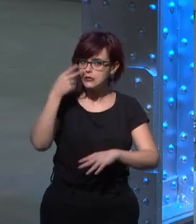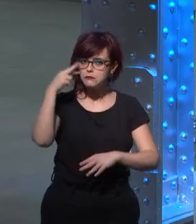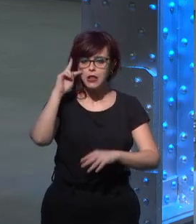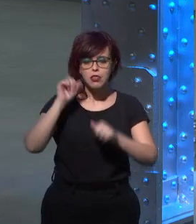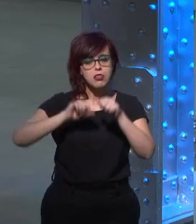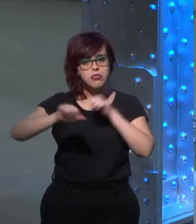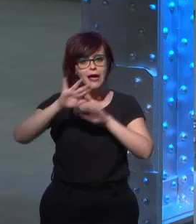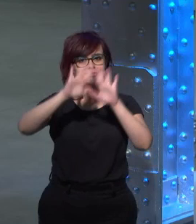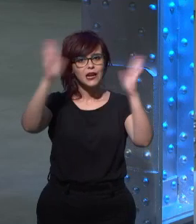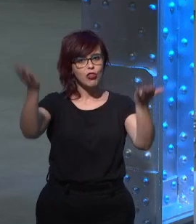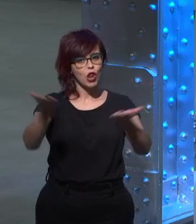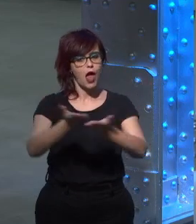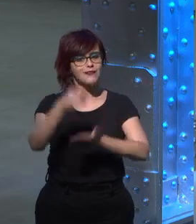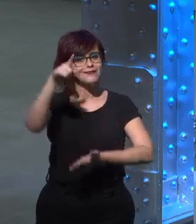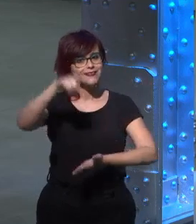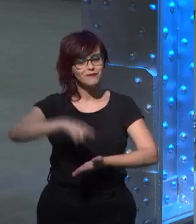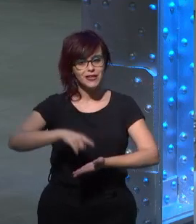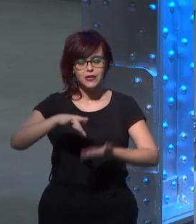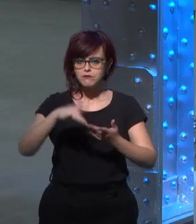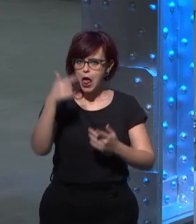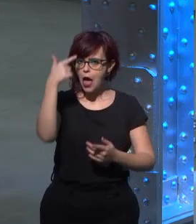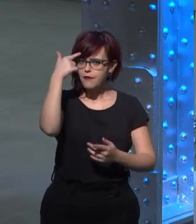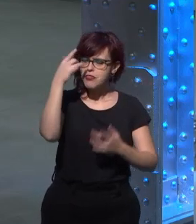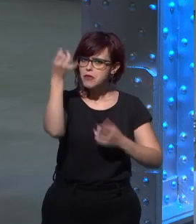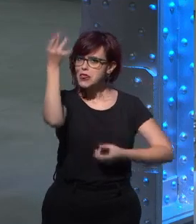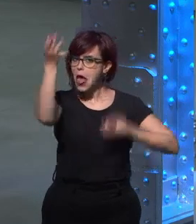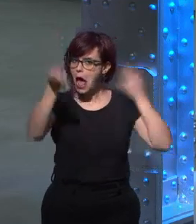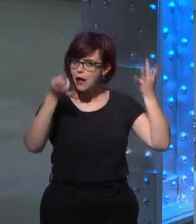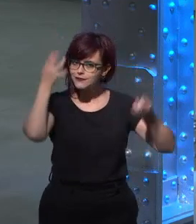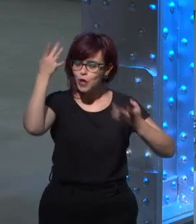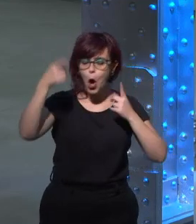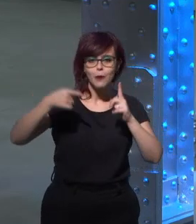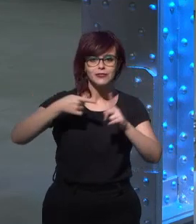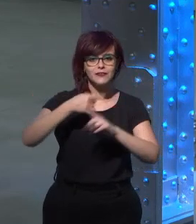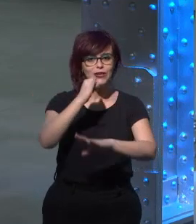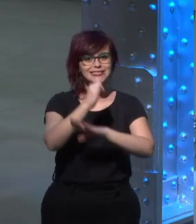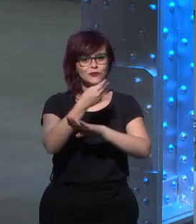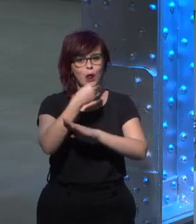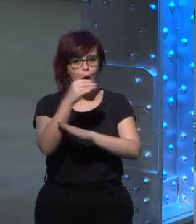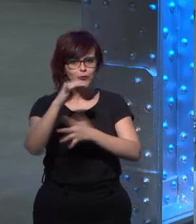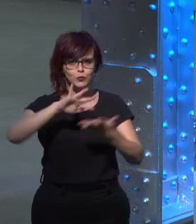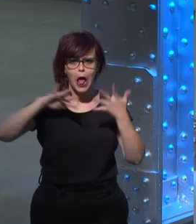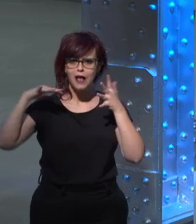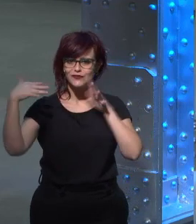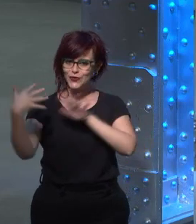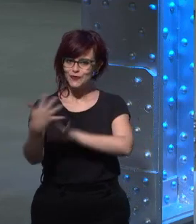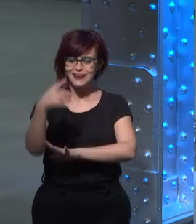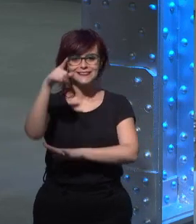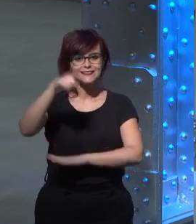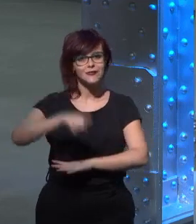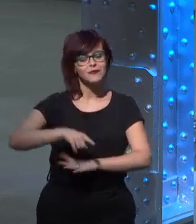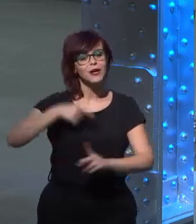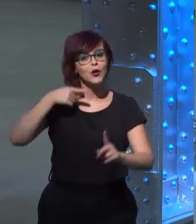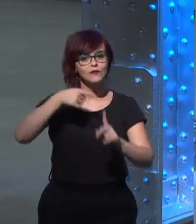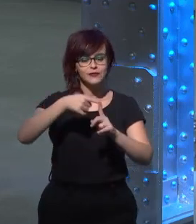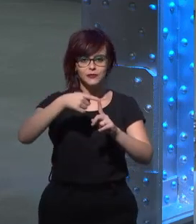experiencia internacional y, sobre todo, tiene en la cabeza muchas ideas para transformar ese Instituto de la Juventud y, sobre todo, también para